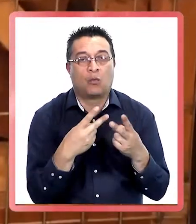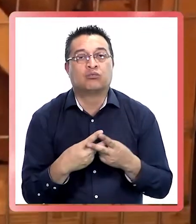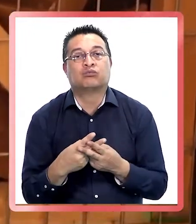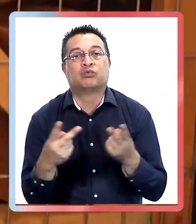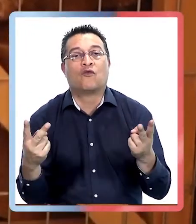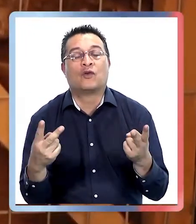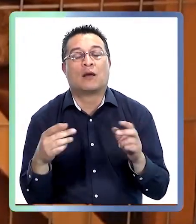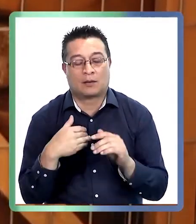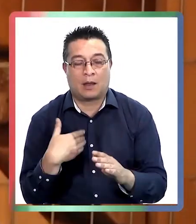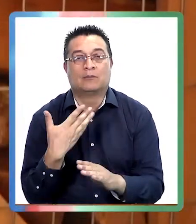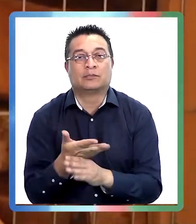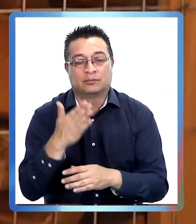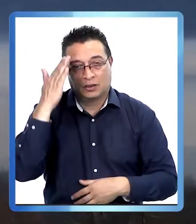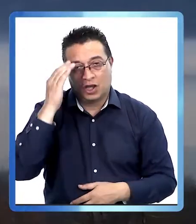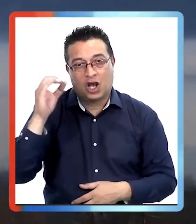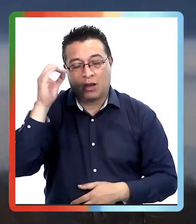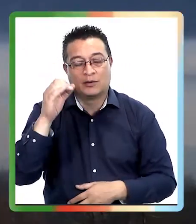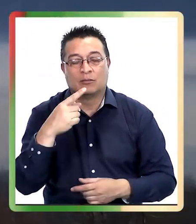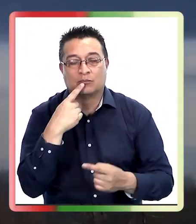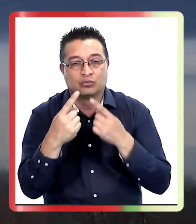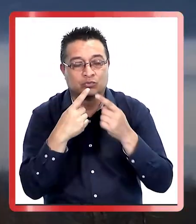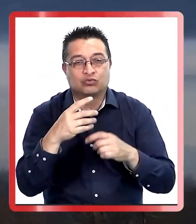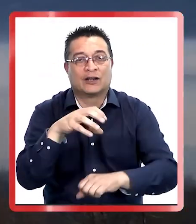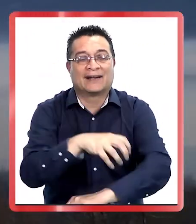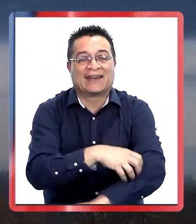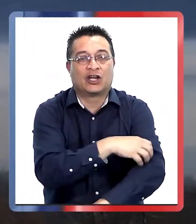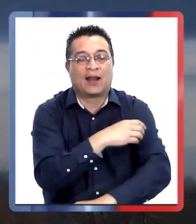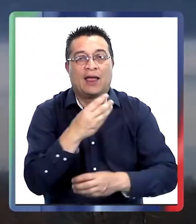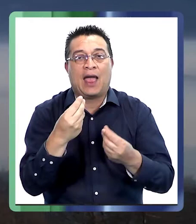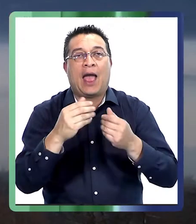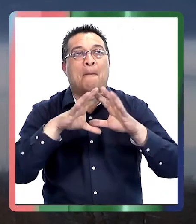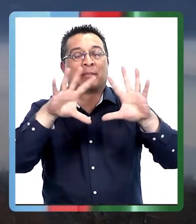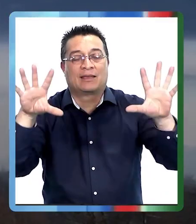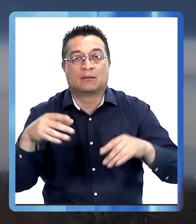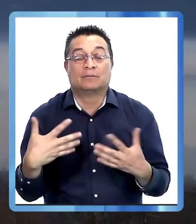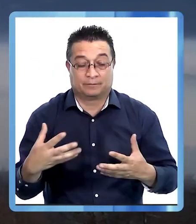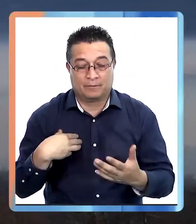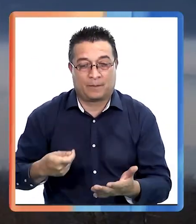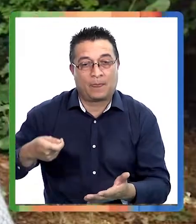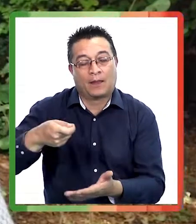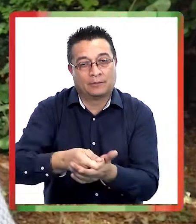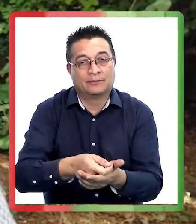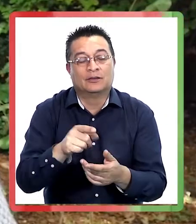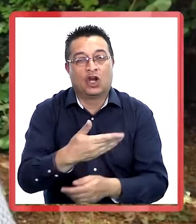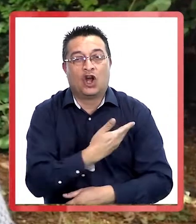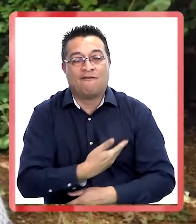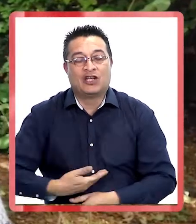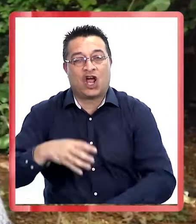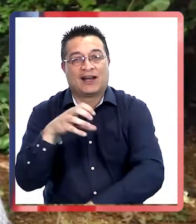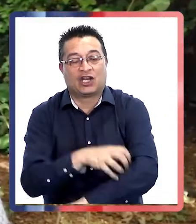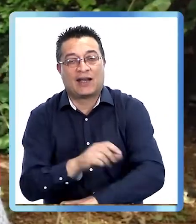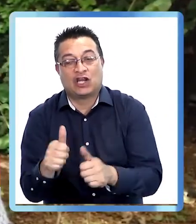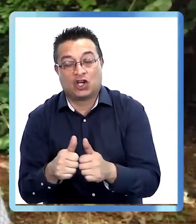pública, donde además se solicita la opinión del Consejo Consultivo Regional de Medio Ambiente. Gracias a recursos otorgados por el gobierno